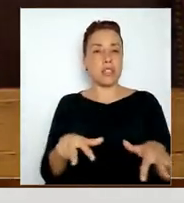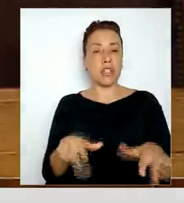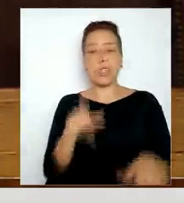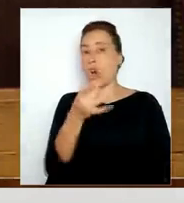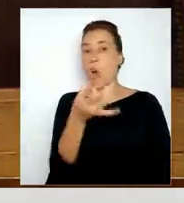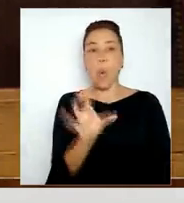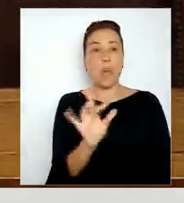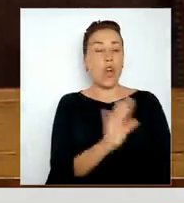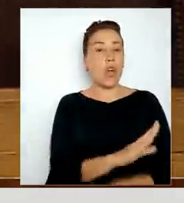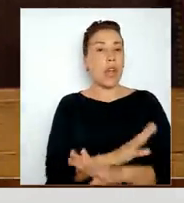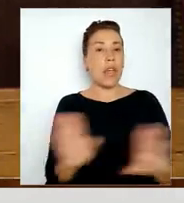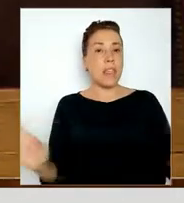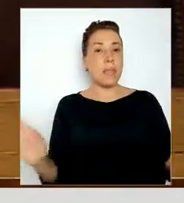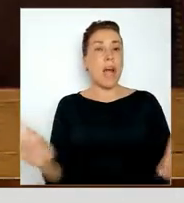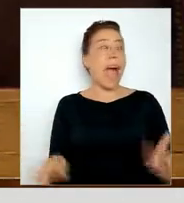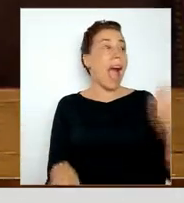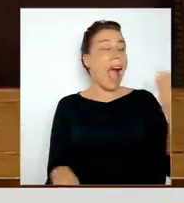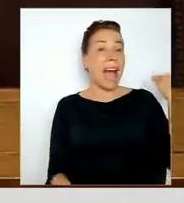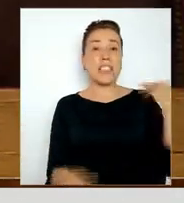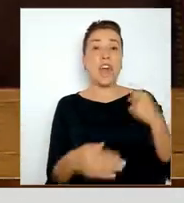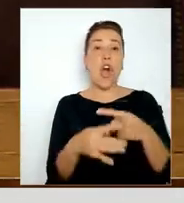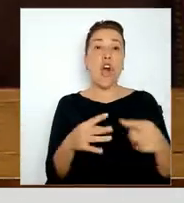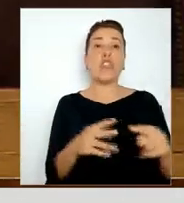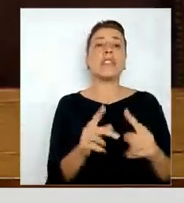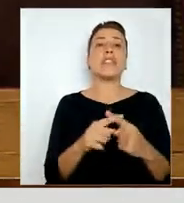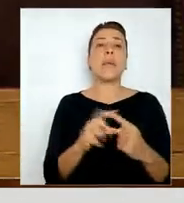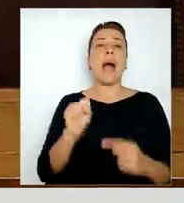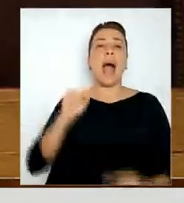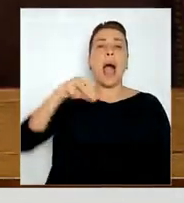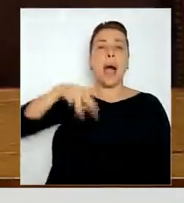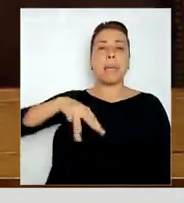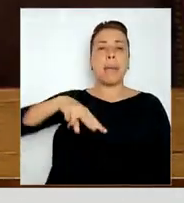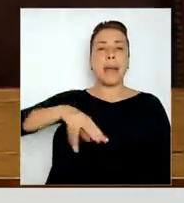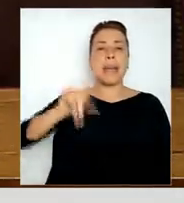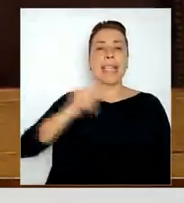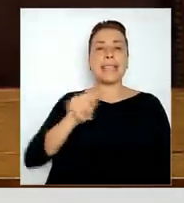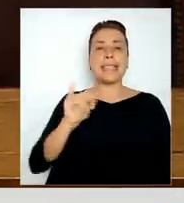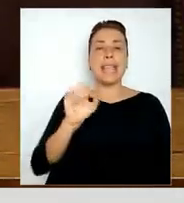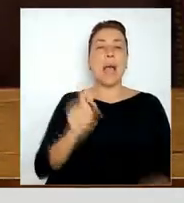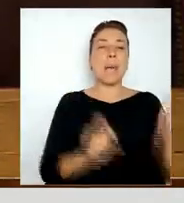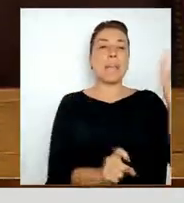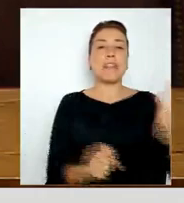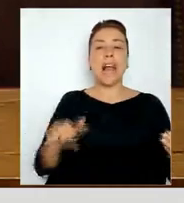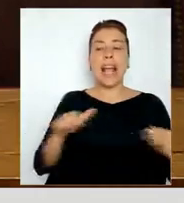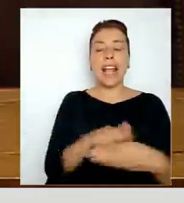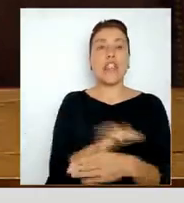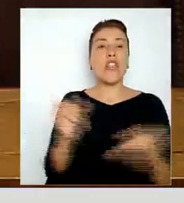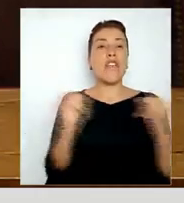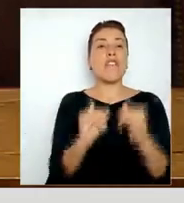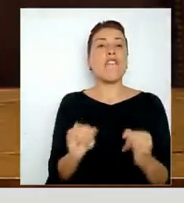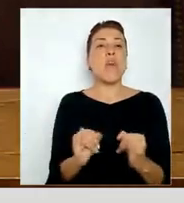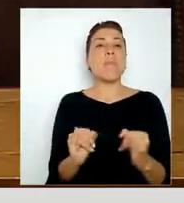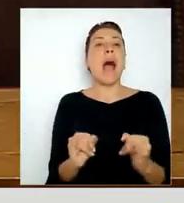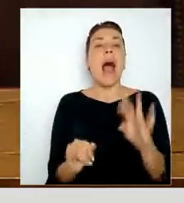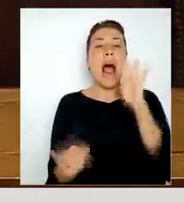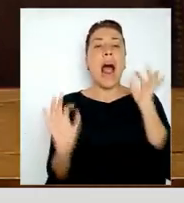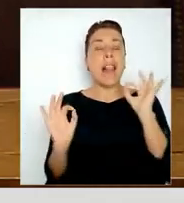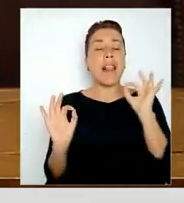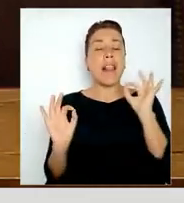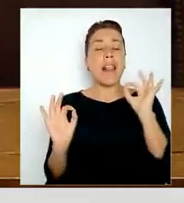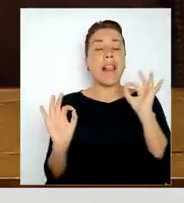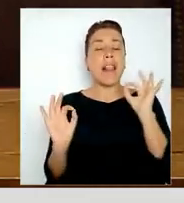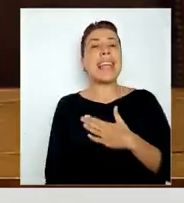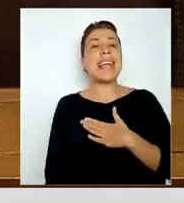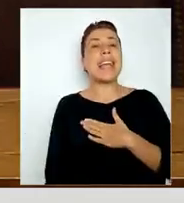todas las otras ocasiones hubo amnistías a las personas que entraron por vías regulares en esta oportunidad lo que va a haber es modalidades